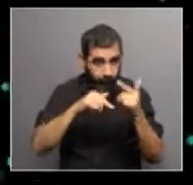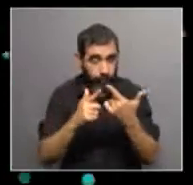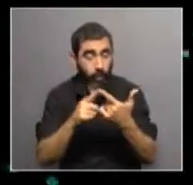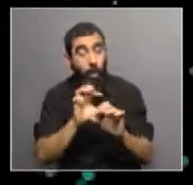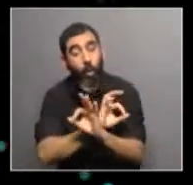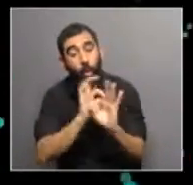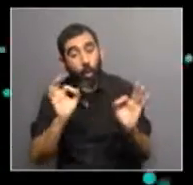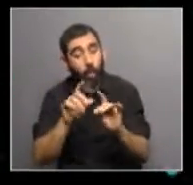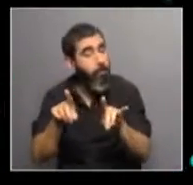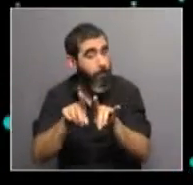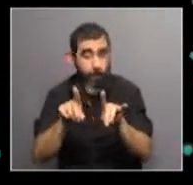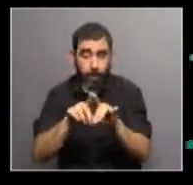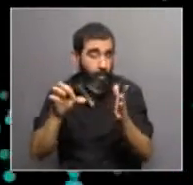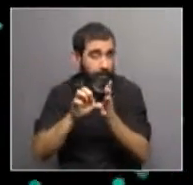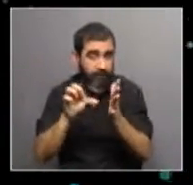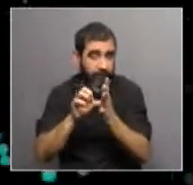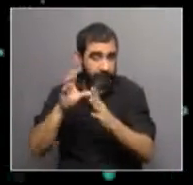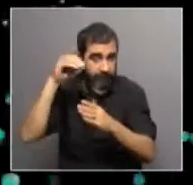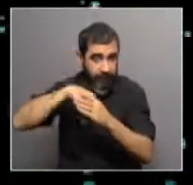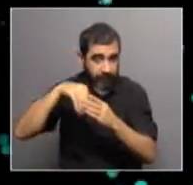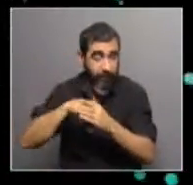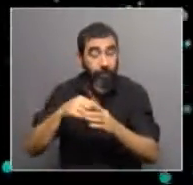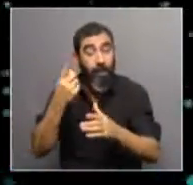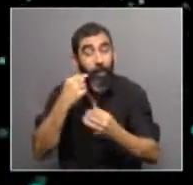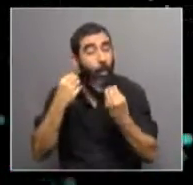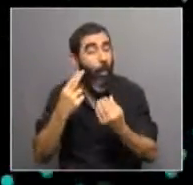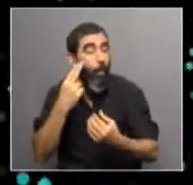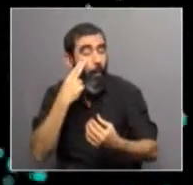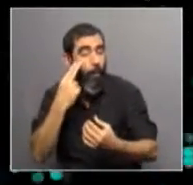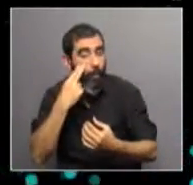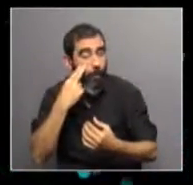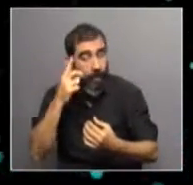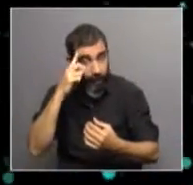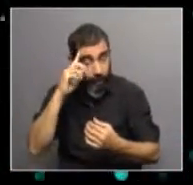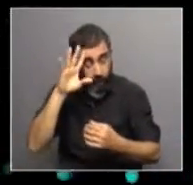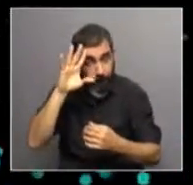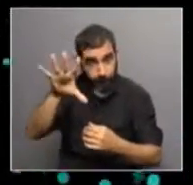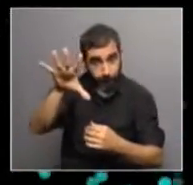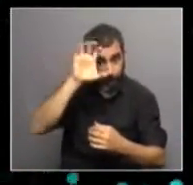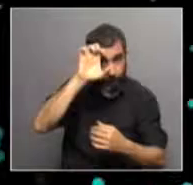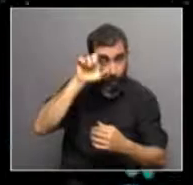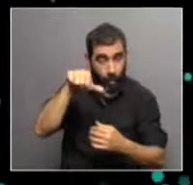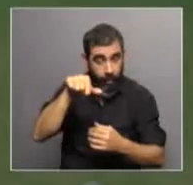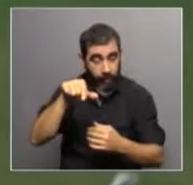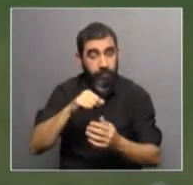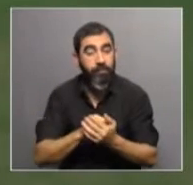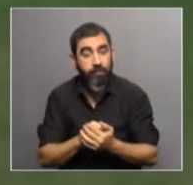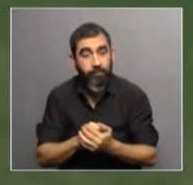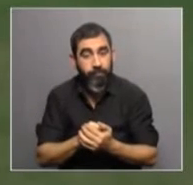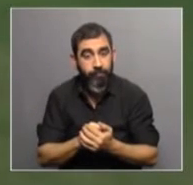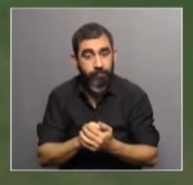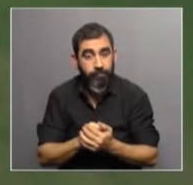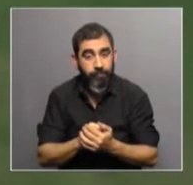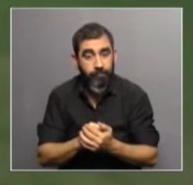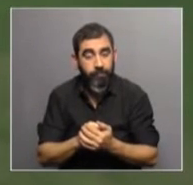o mismo a nivel de sistema. El problema es que la memoria como tal, un conjunto